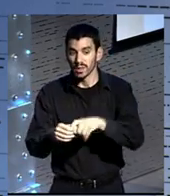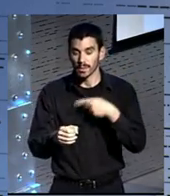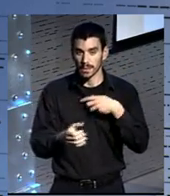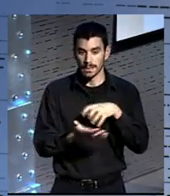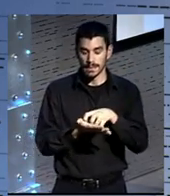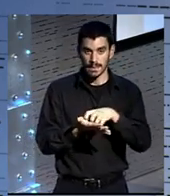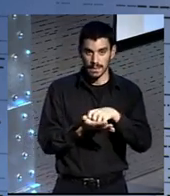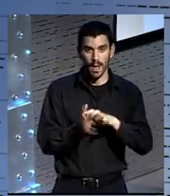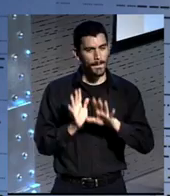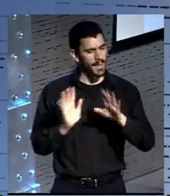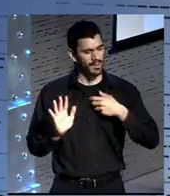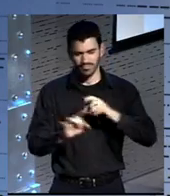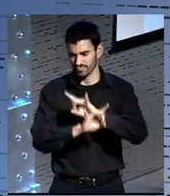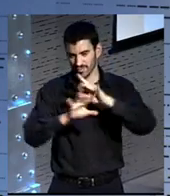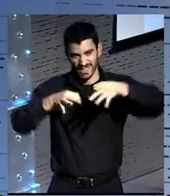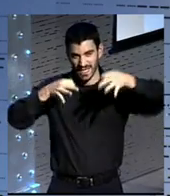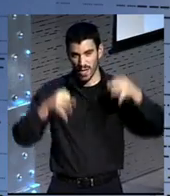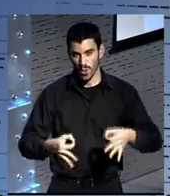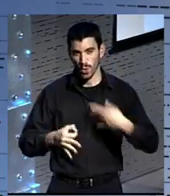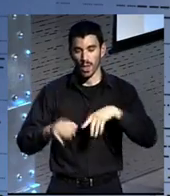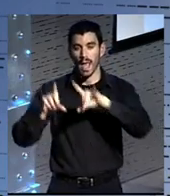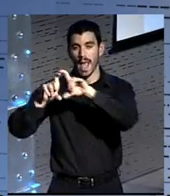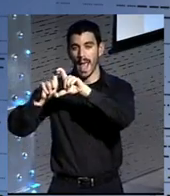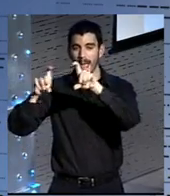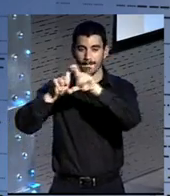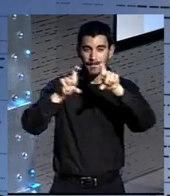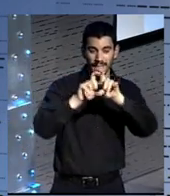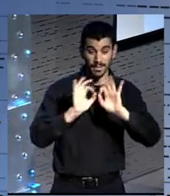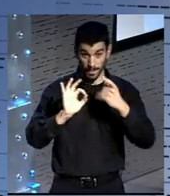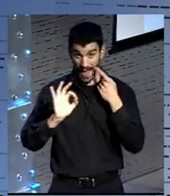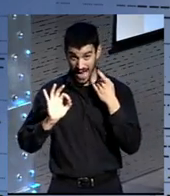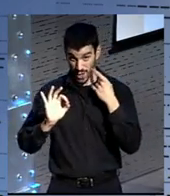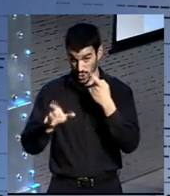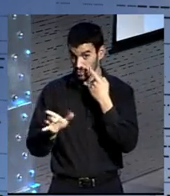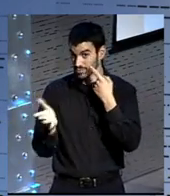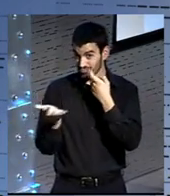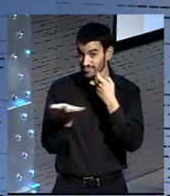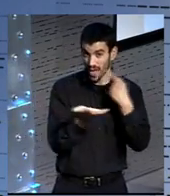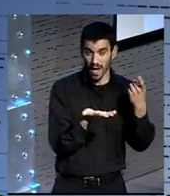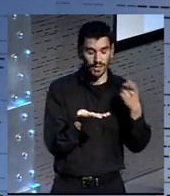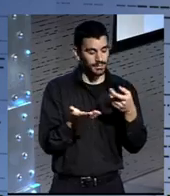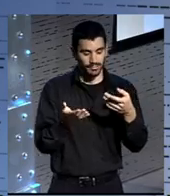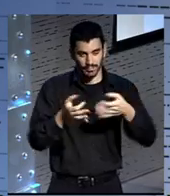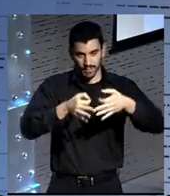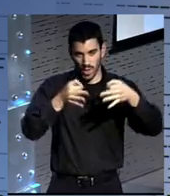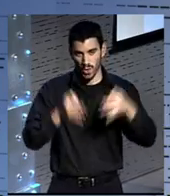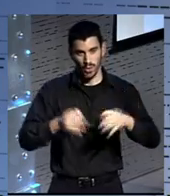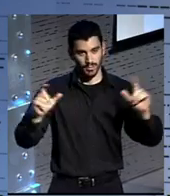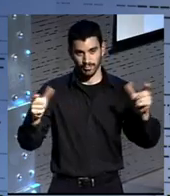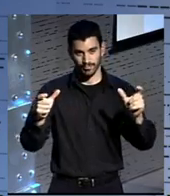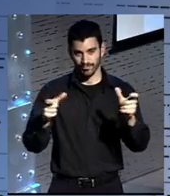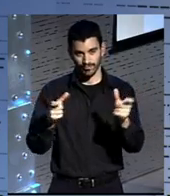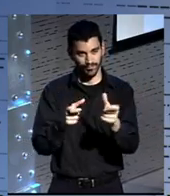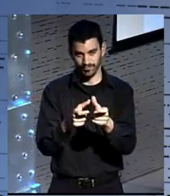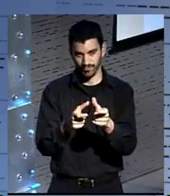claro es que el censo de pobladores de esa suerte de fauna bancaria se va a